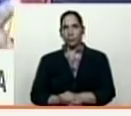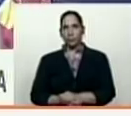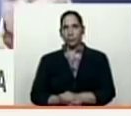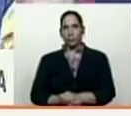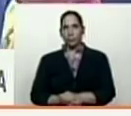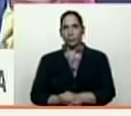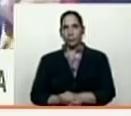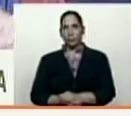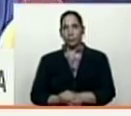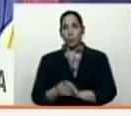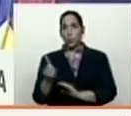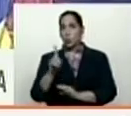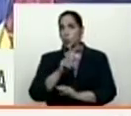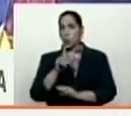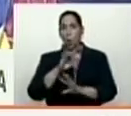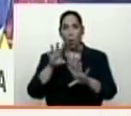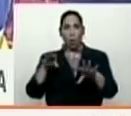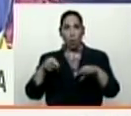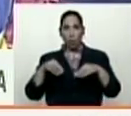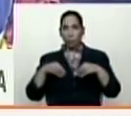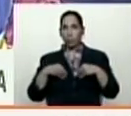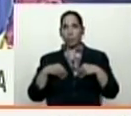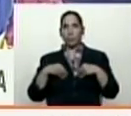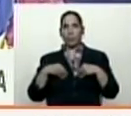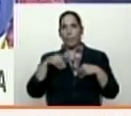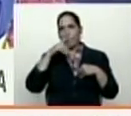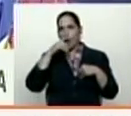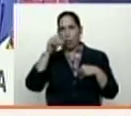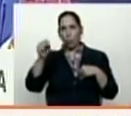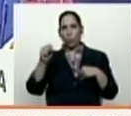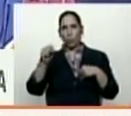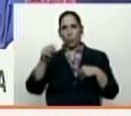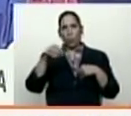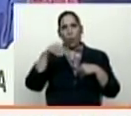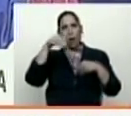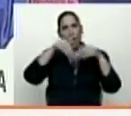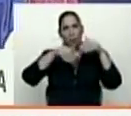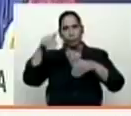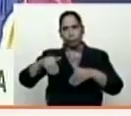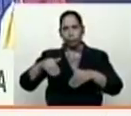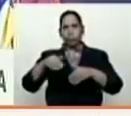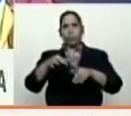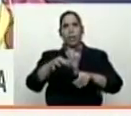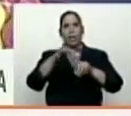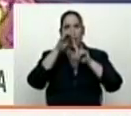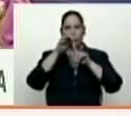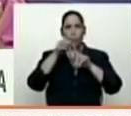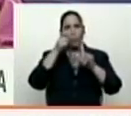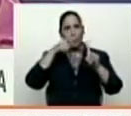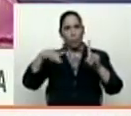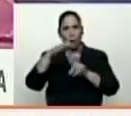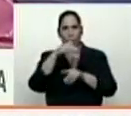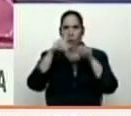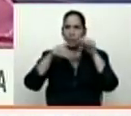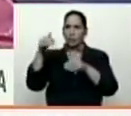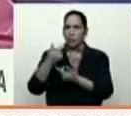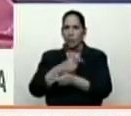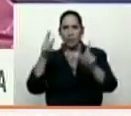¿Reconocen, no reconocen a Nicolás Maduro, que fue electo por un pueblo en unas elecciones libres,